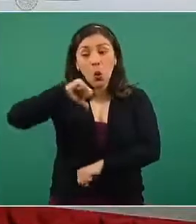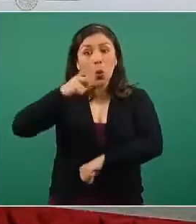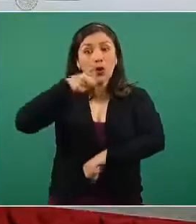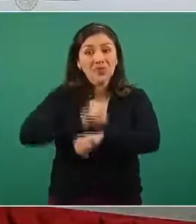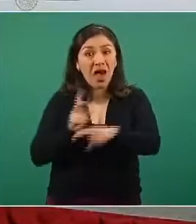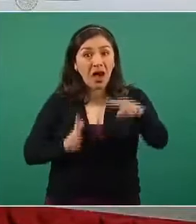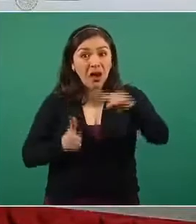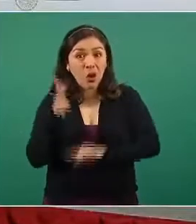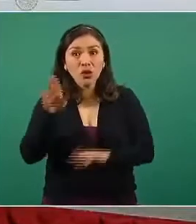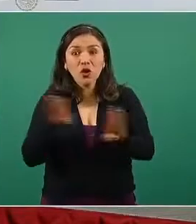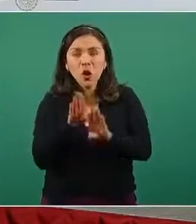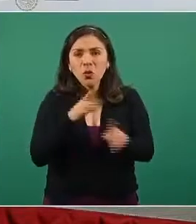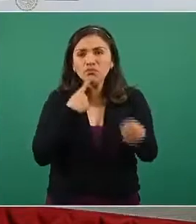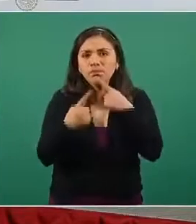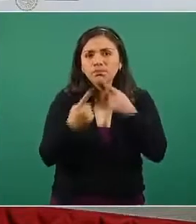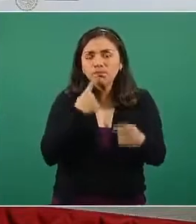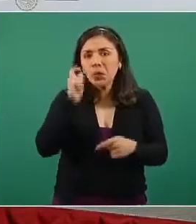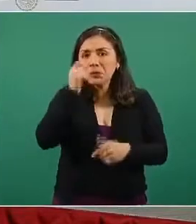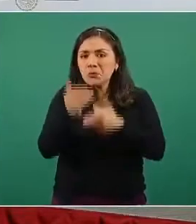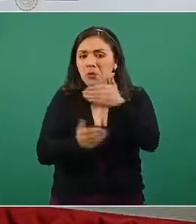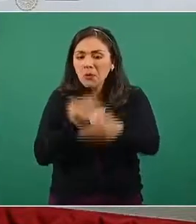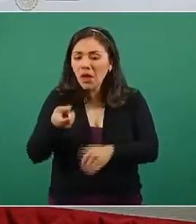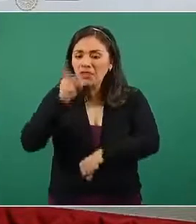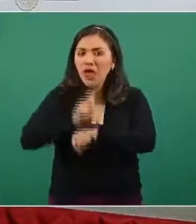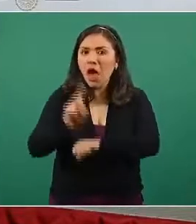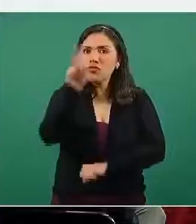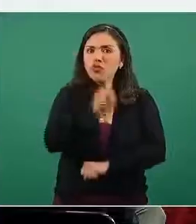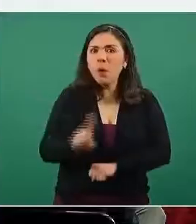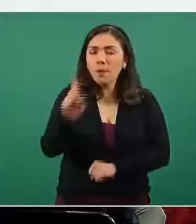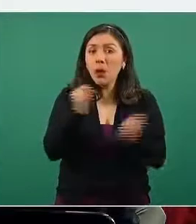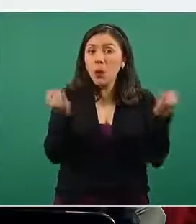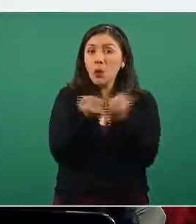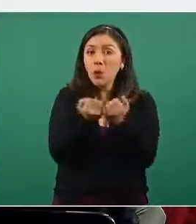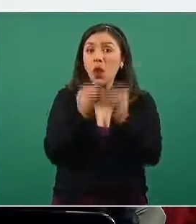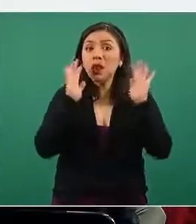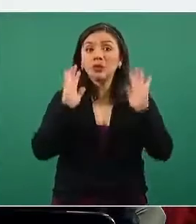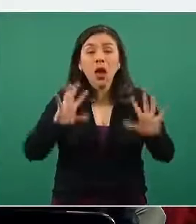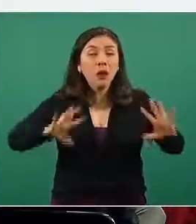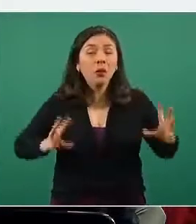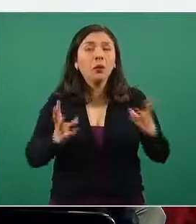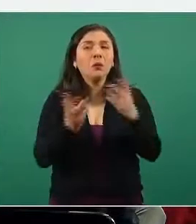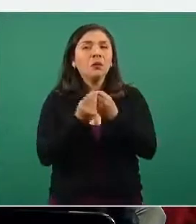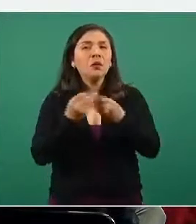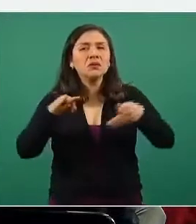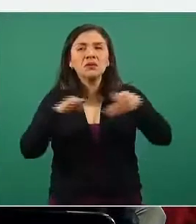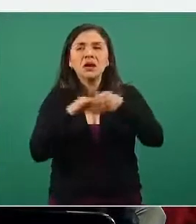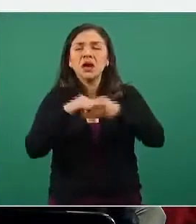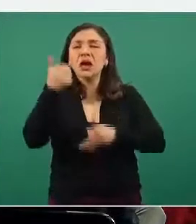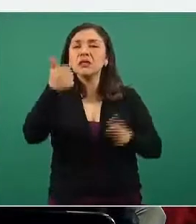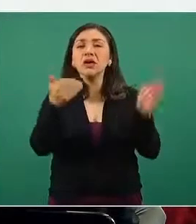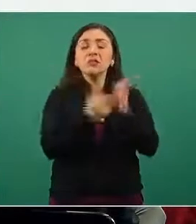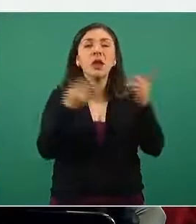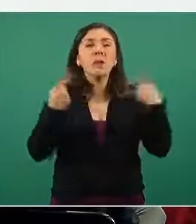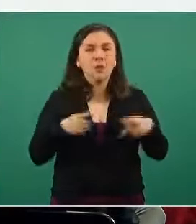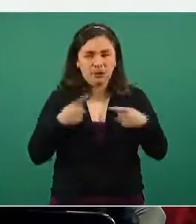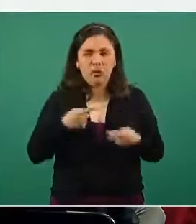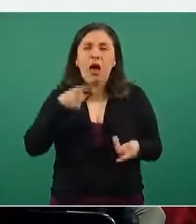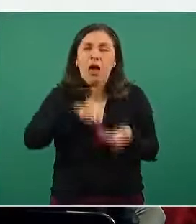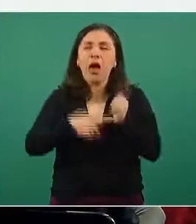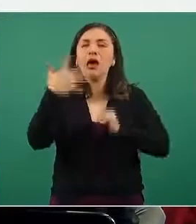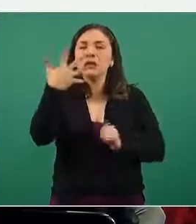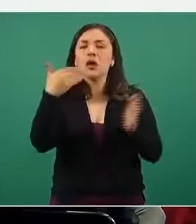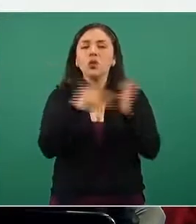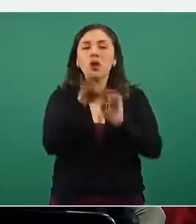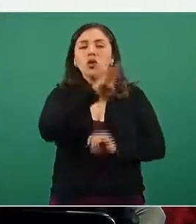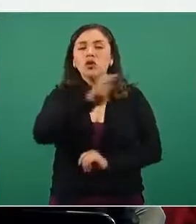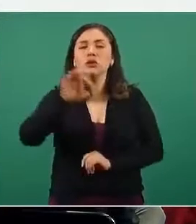hoy y con lo que se avanzó también el día domingo, se tienen ya prácticamente pues 6.000 personas,